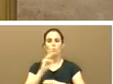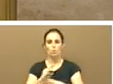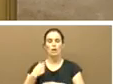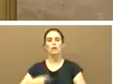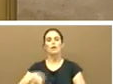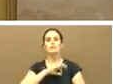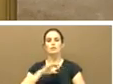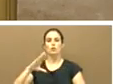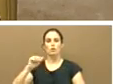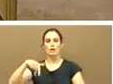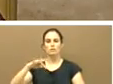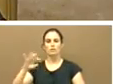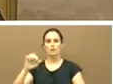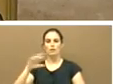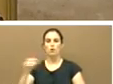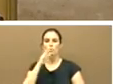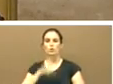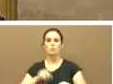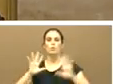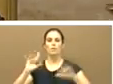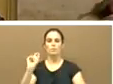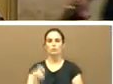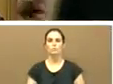el señor Cantero Calvo, por tiempo de diez minutos.